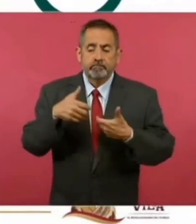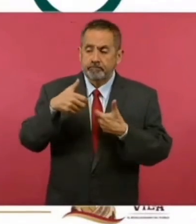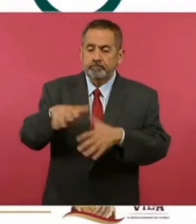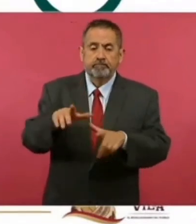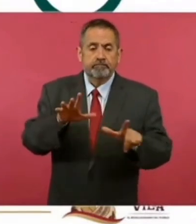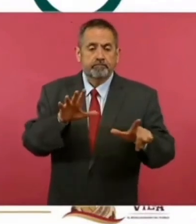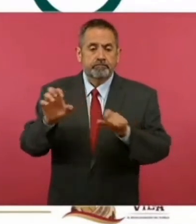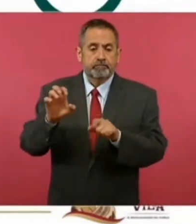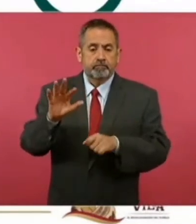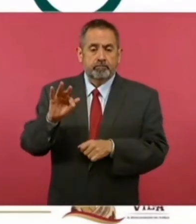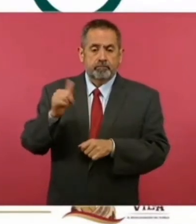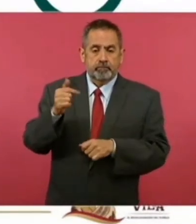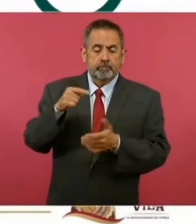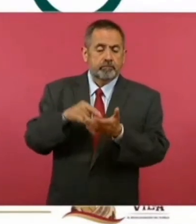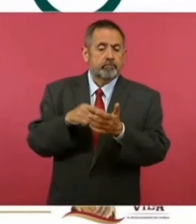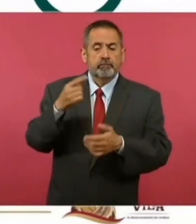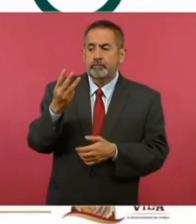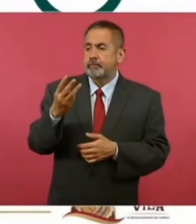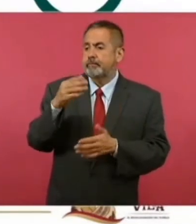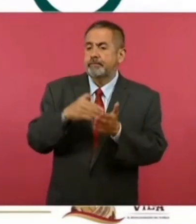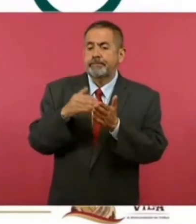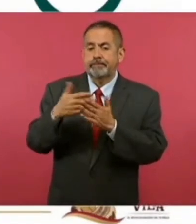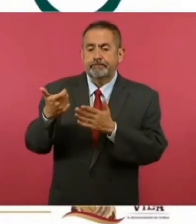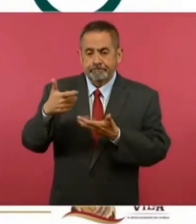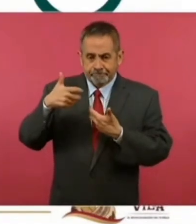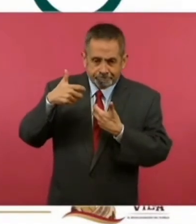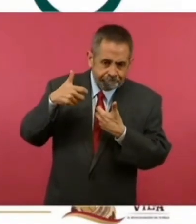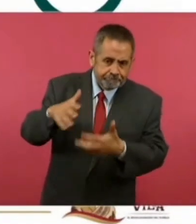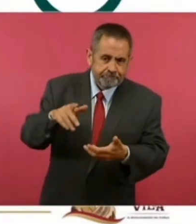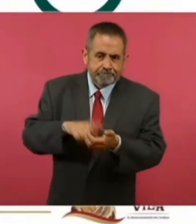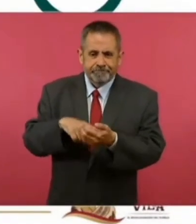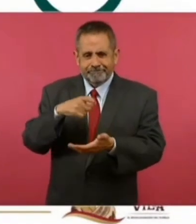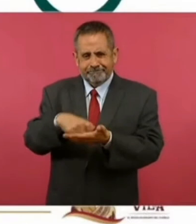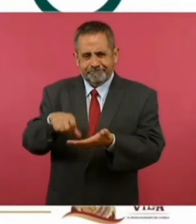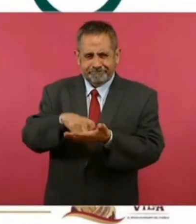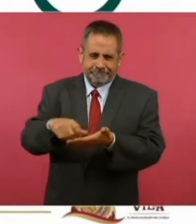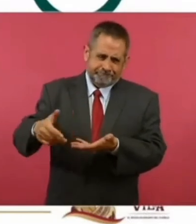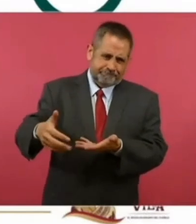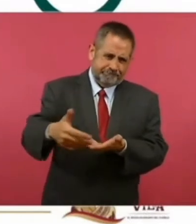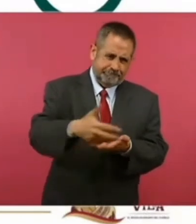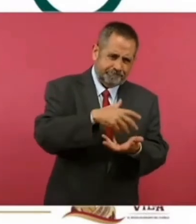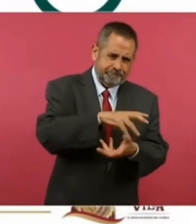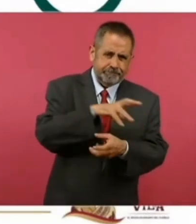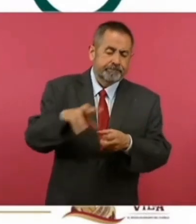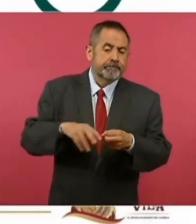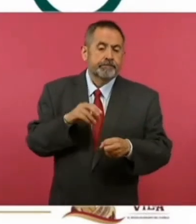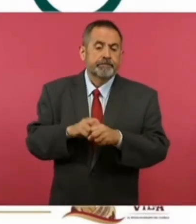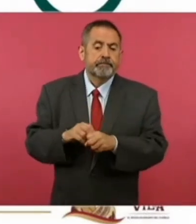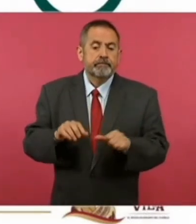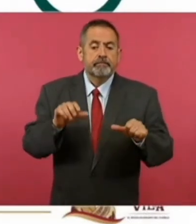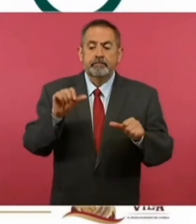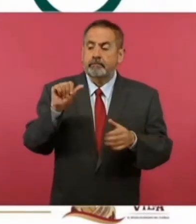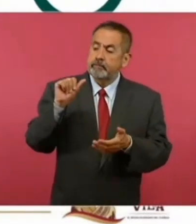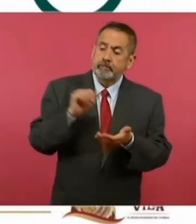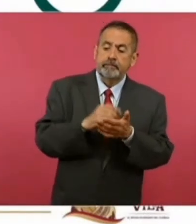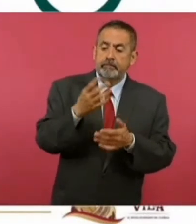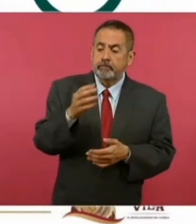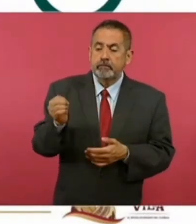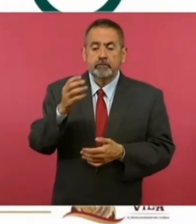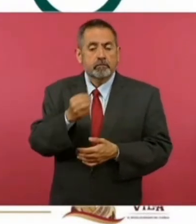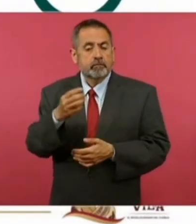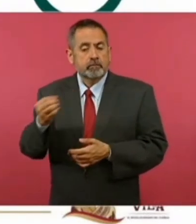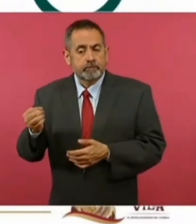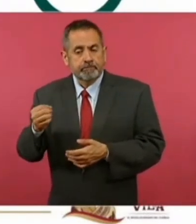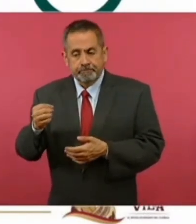746.3 millones de pesos para comprar equipos médi un total de seis de seis mil novecientos noventa y nueve